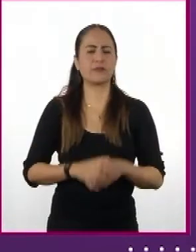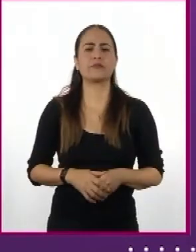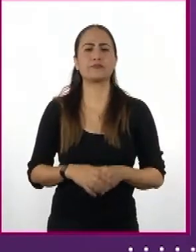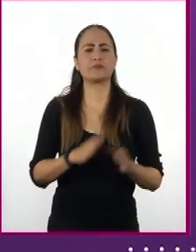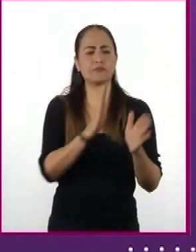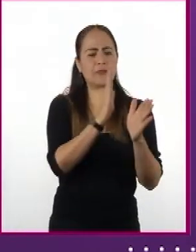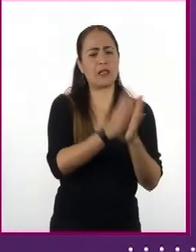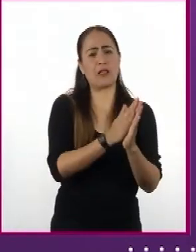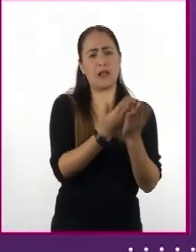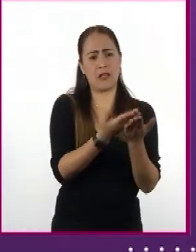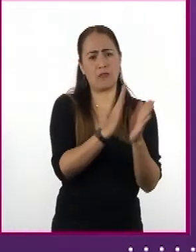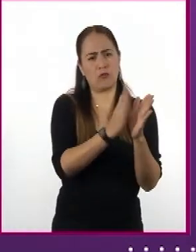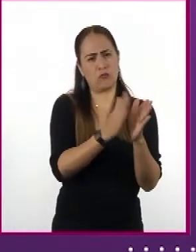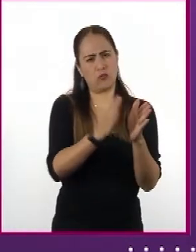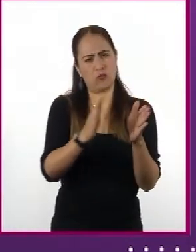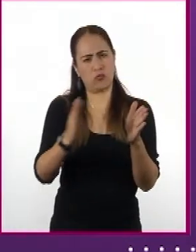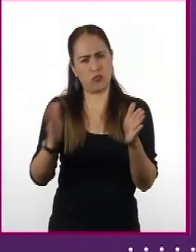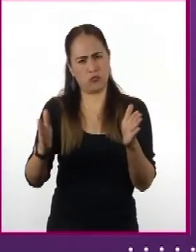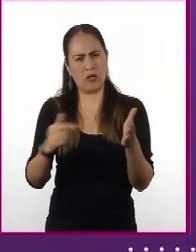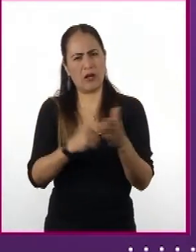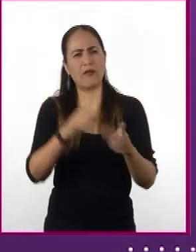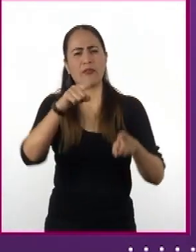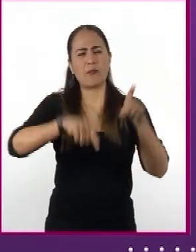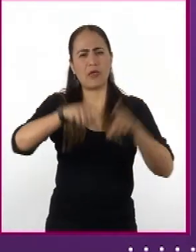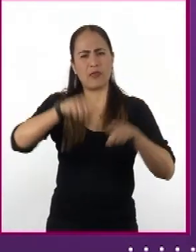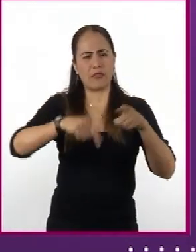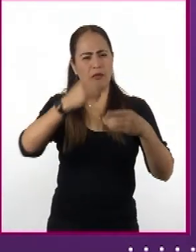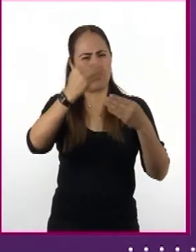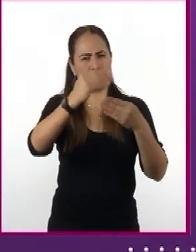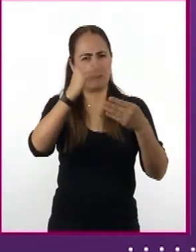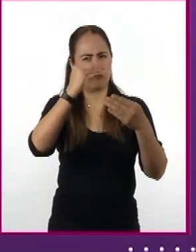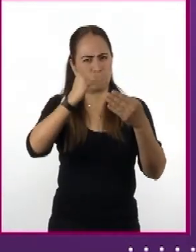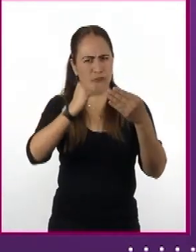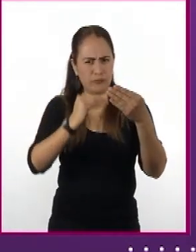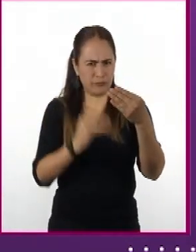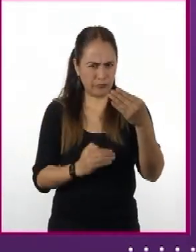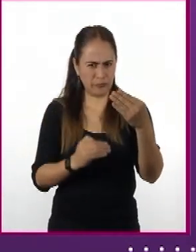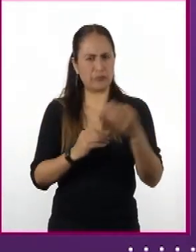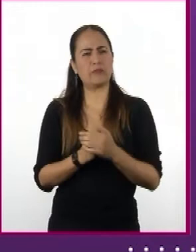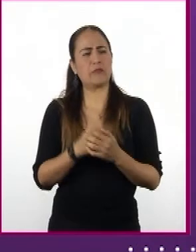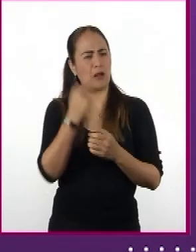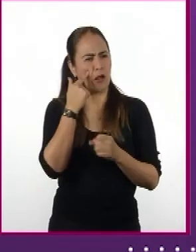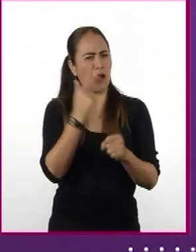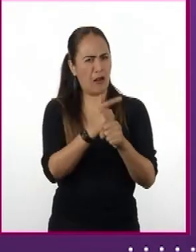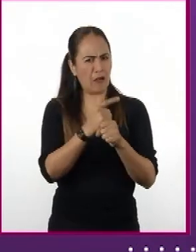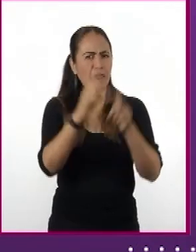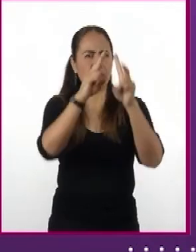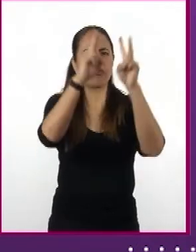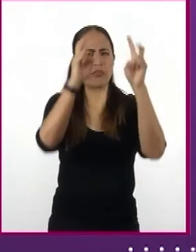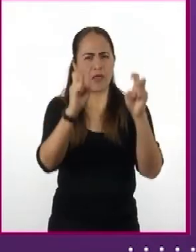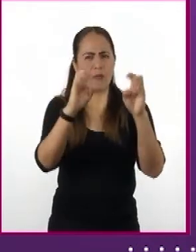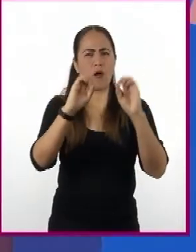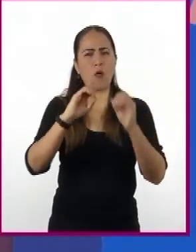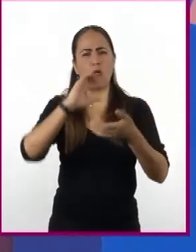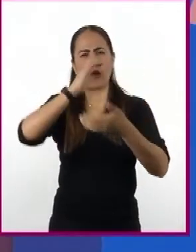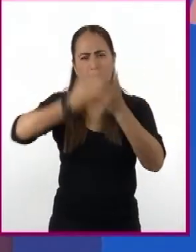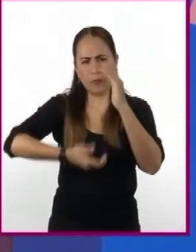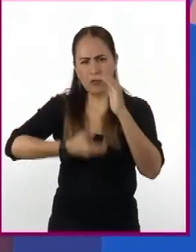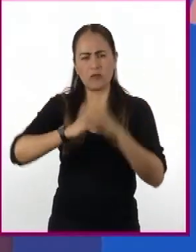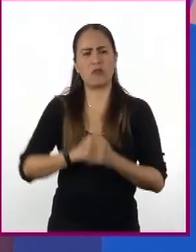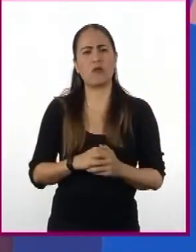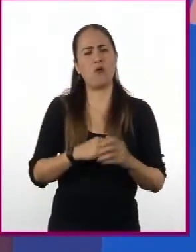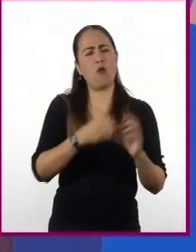deben jerarquizar de acuerdo con el propósito establecido, identificando las lecturas por tema o capítulo,